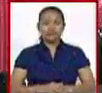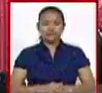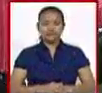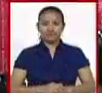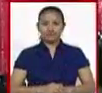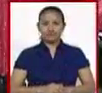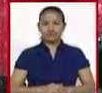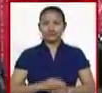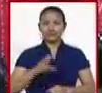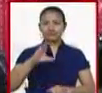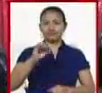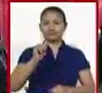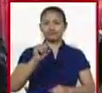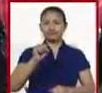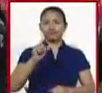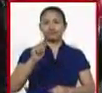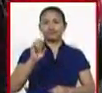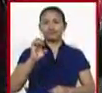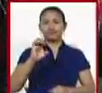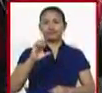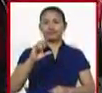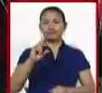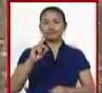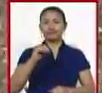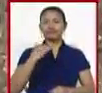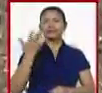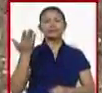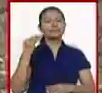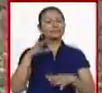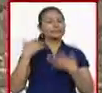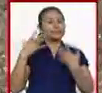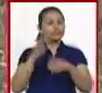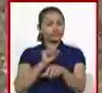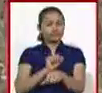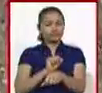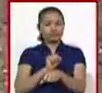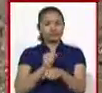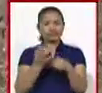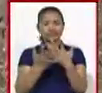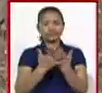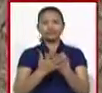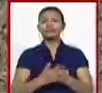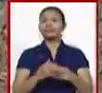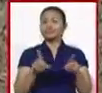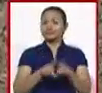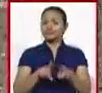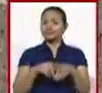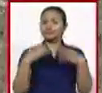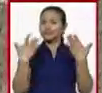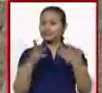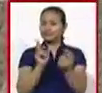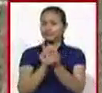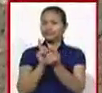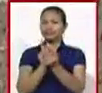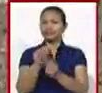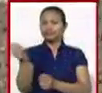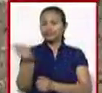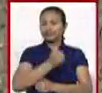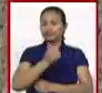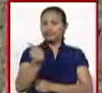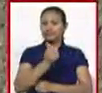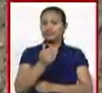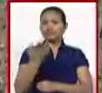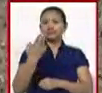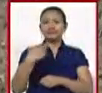al señor Castedo, que se encuentra detenido preventivamente en el penal de Palmasola. También se han encontrado en